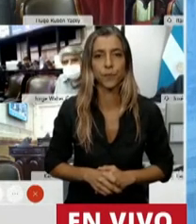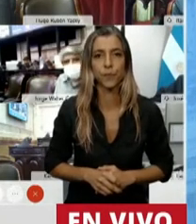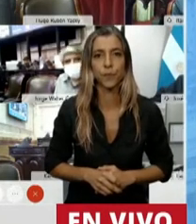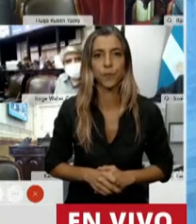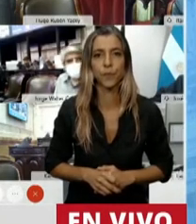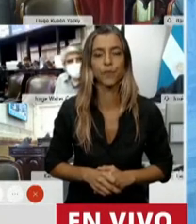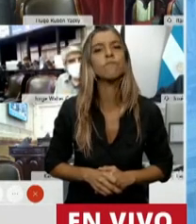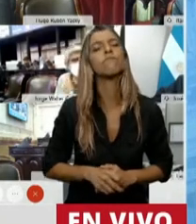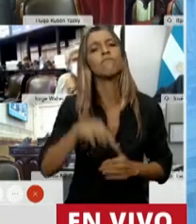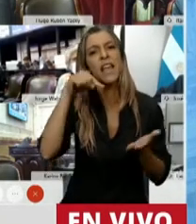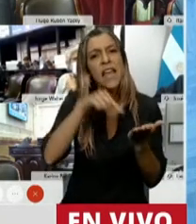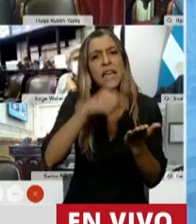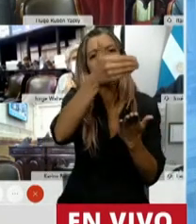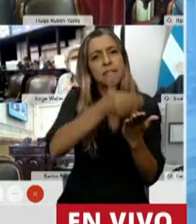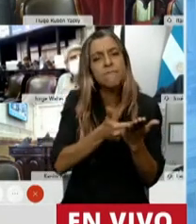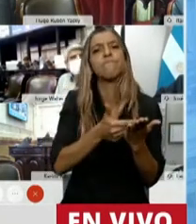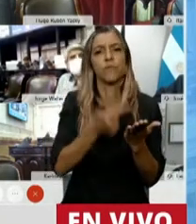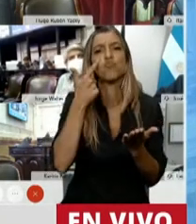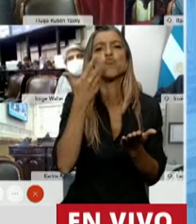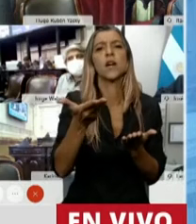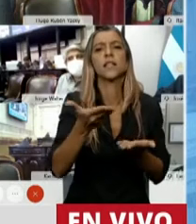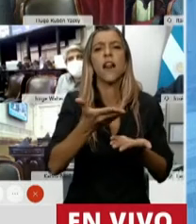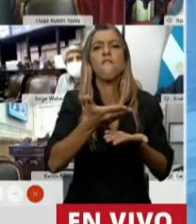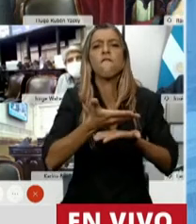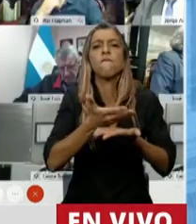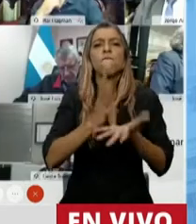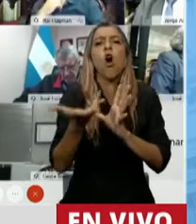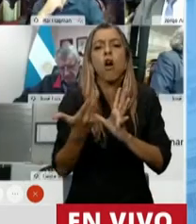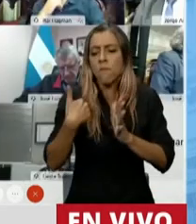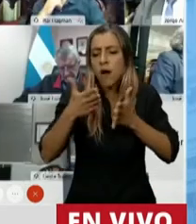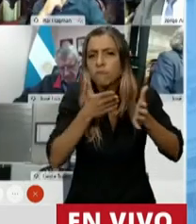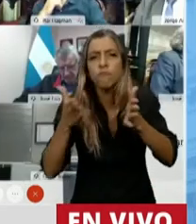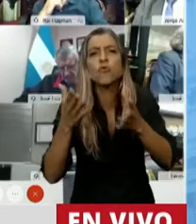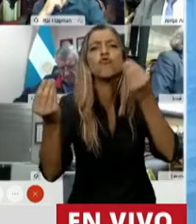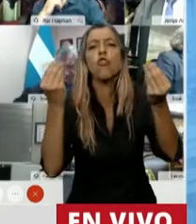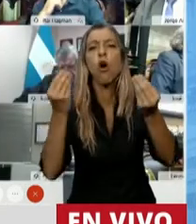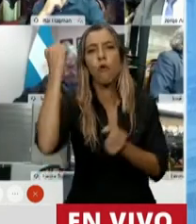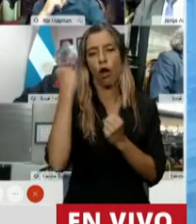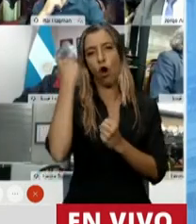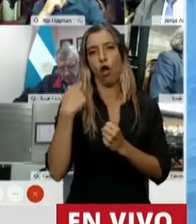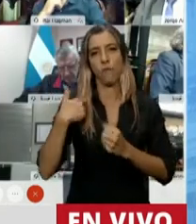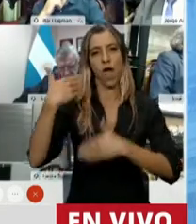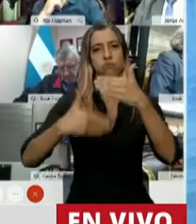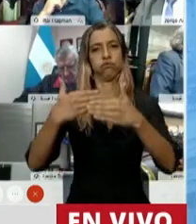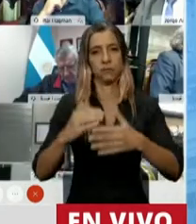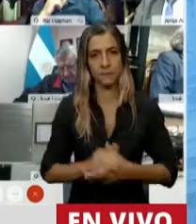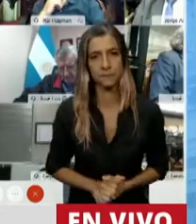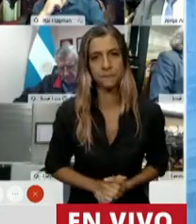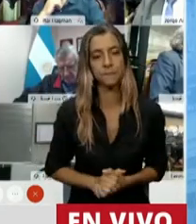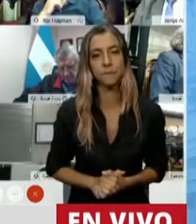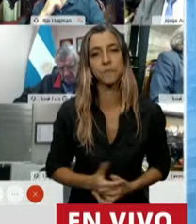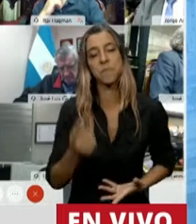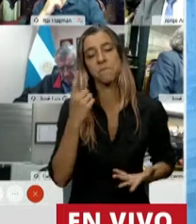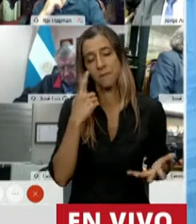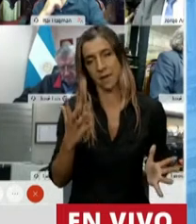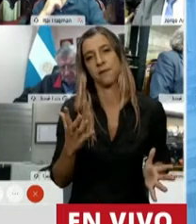la dirección que le hemos dado a la economía. Mire, se ha